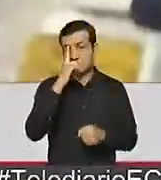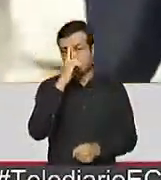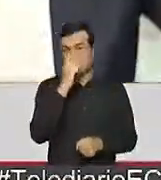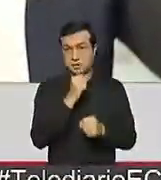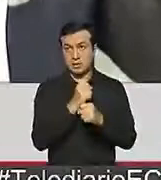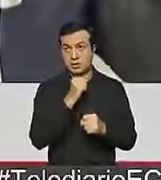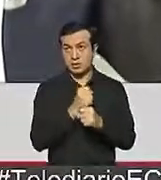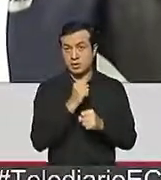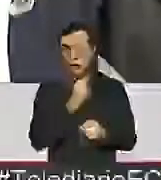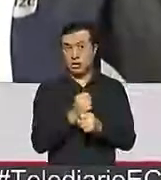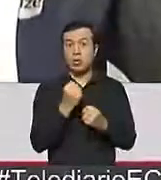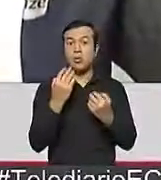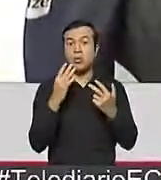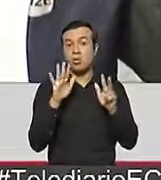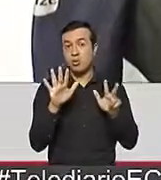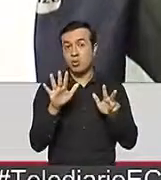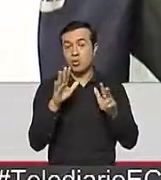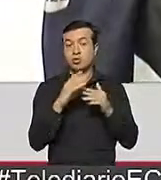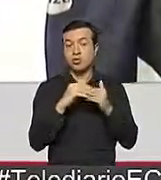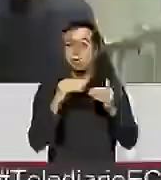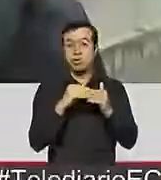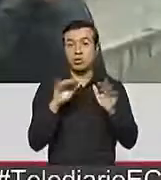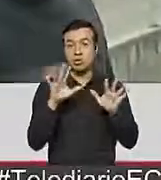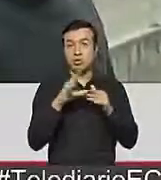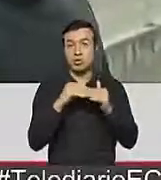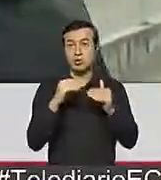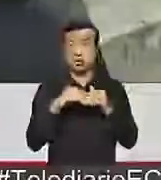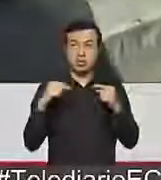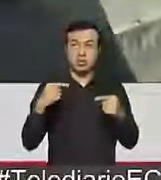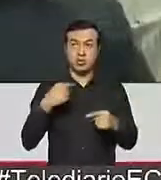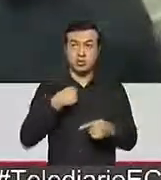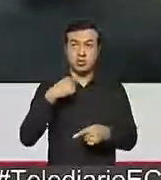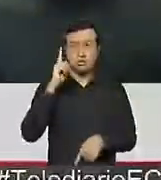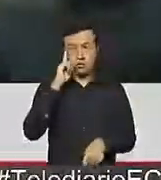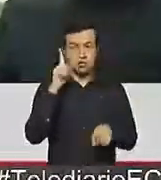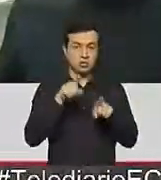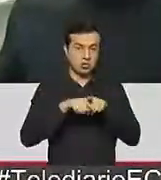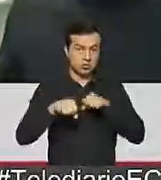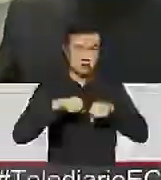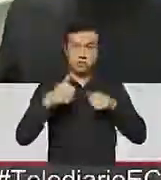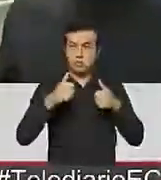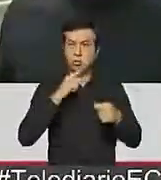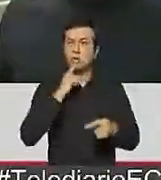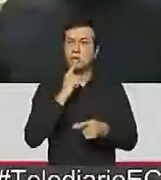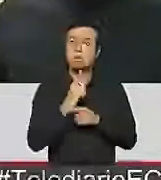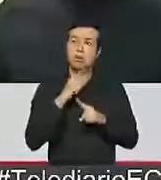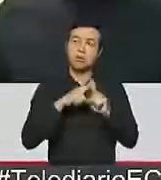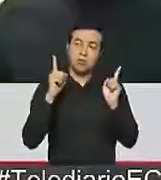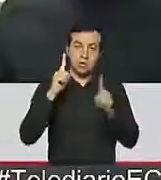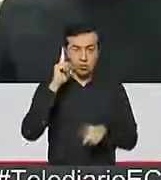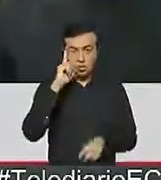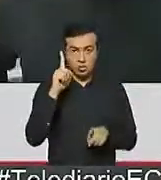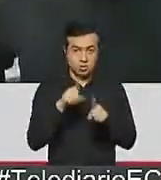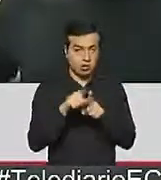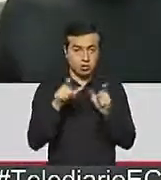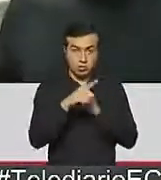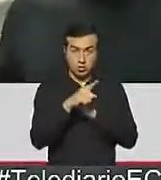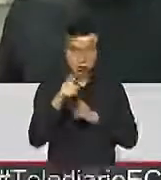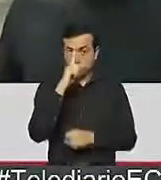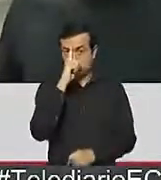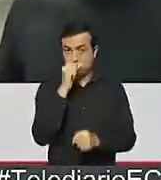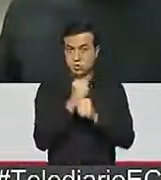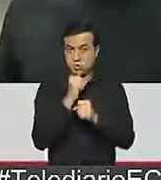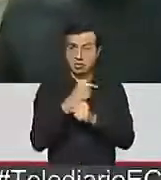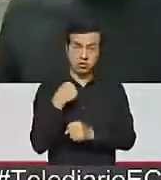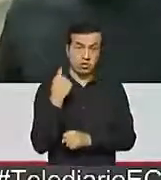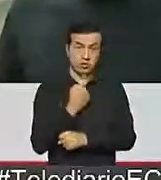que ganan entre $8 y $10 al día. Vea, yo estoy de acuerdo con los operativos, ¿sí? Pero también estoy de acuerdo con que la gente trabaje. Nosotros